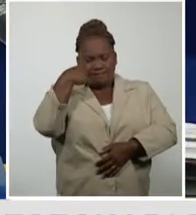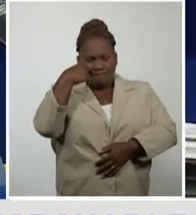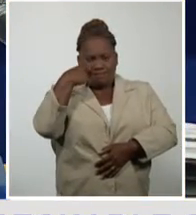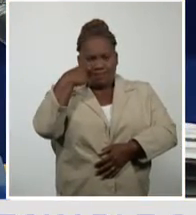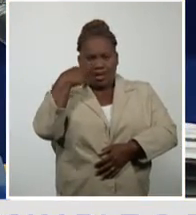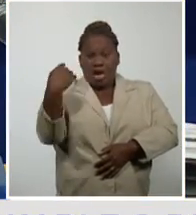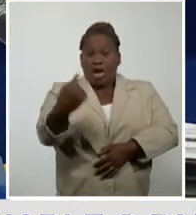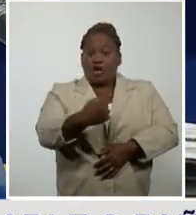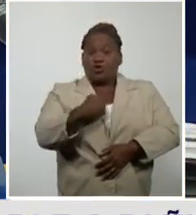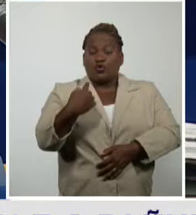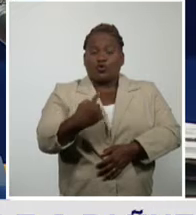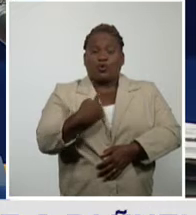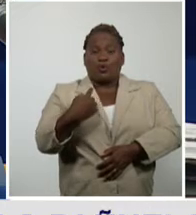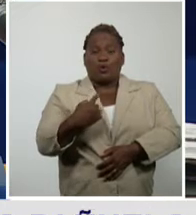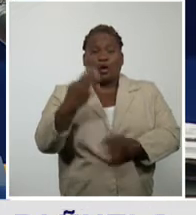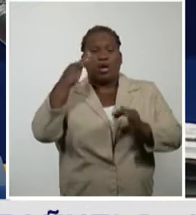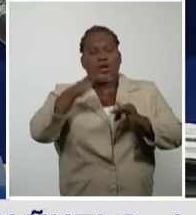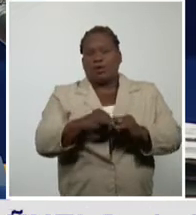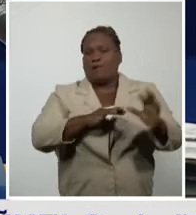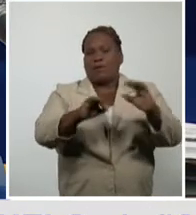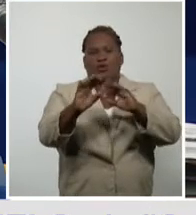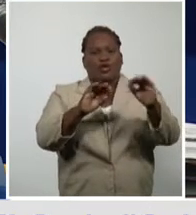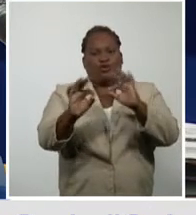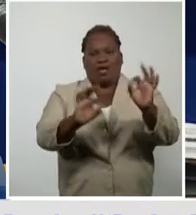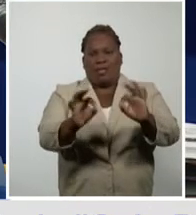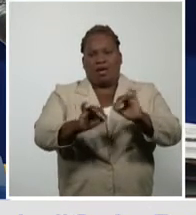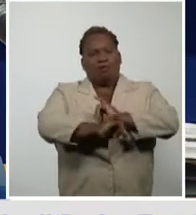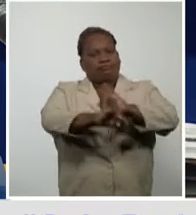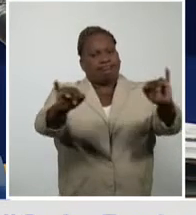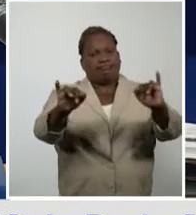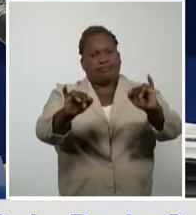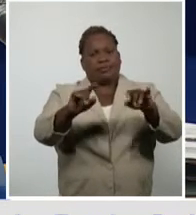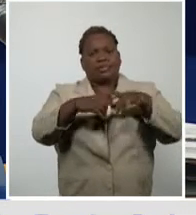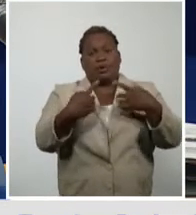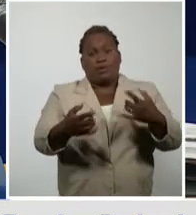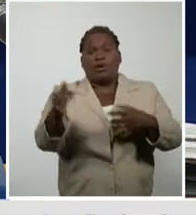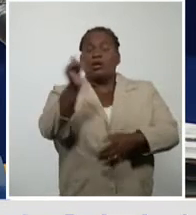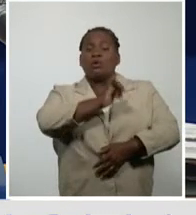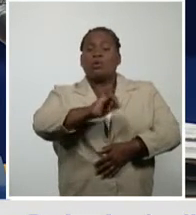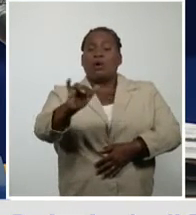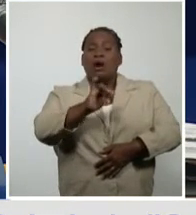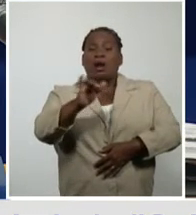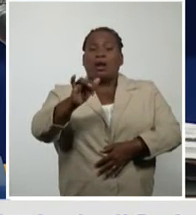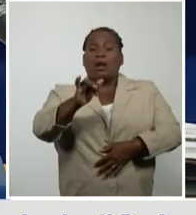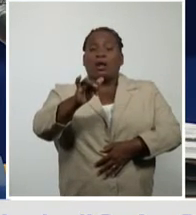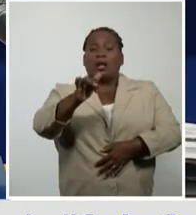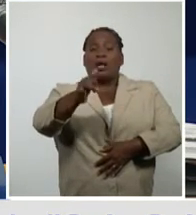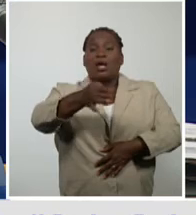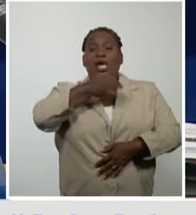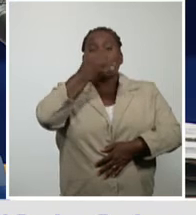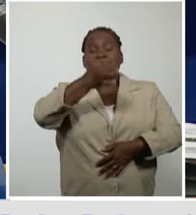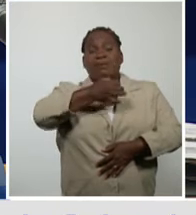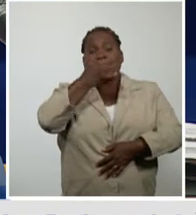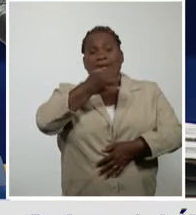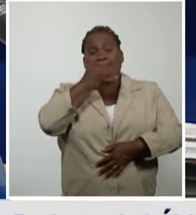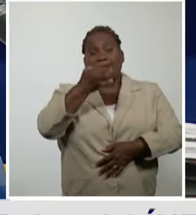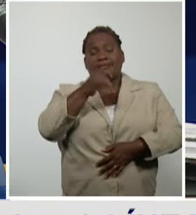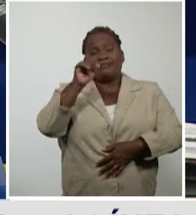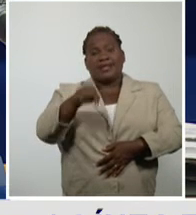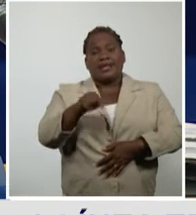nosotros no lo habíamos comentado porque como mismo plantean, este es